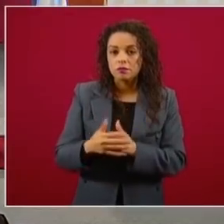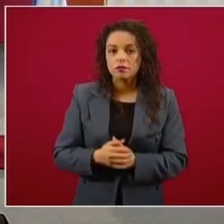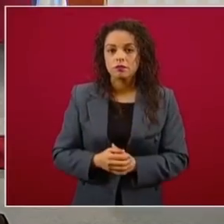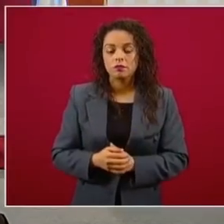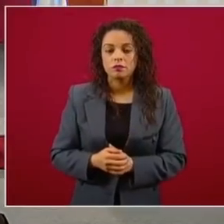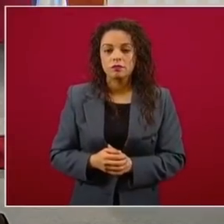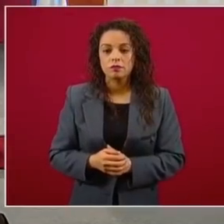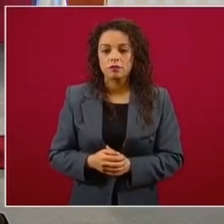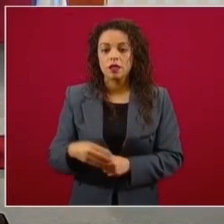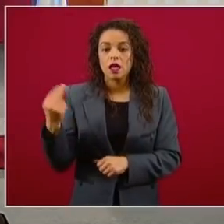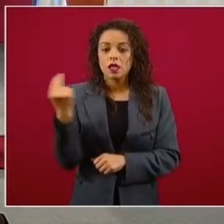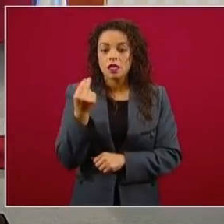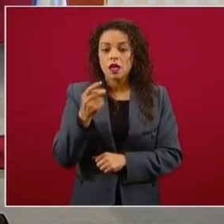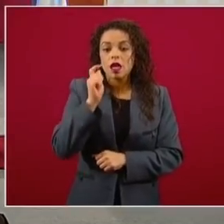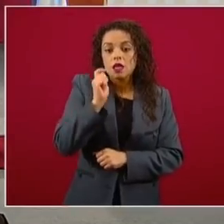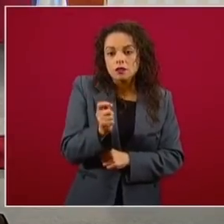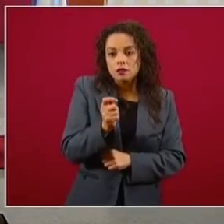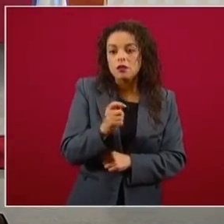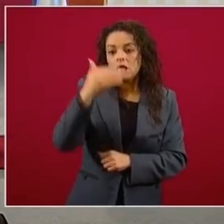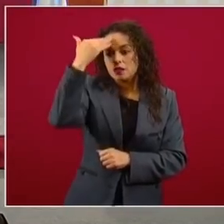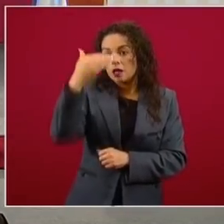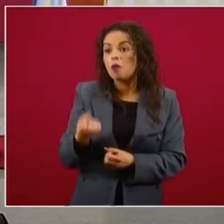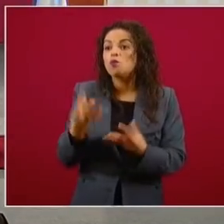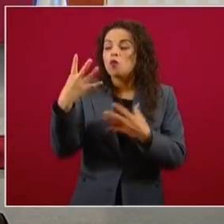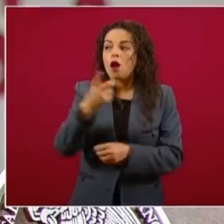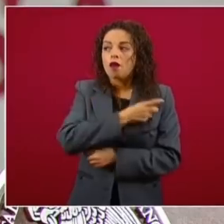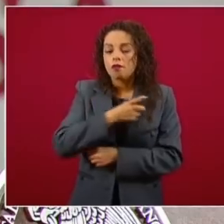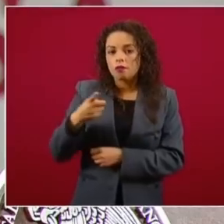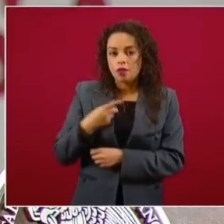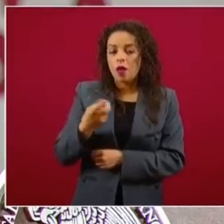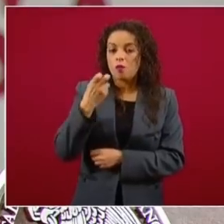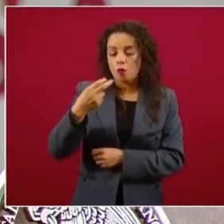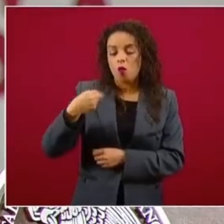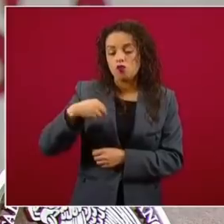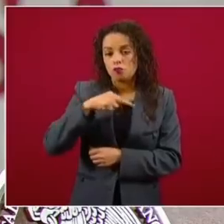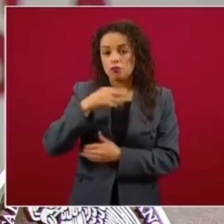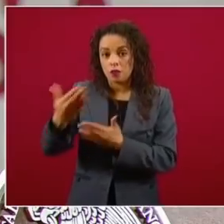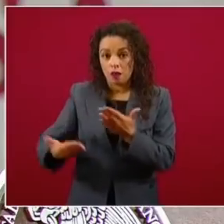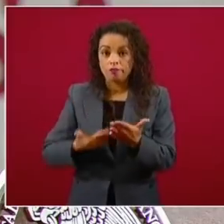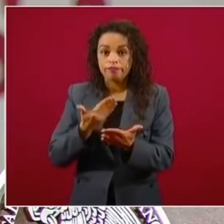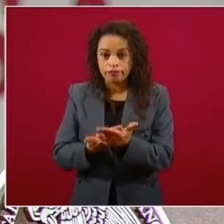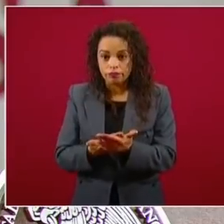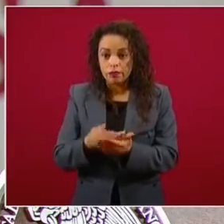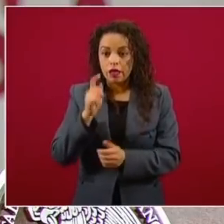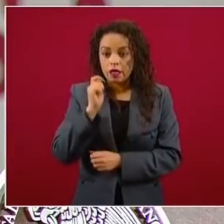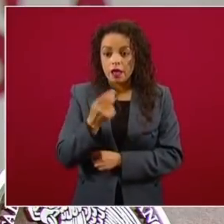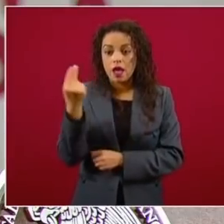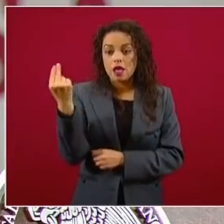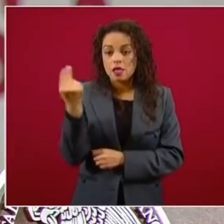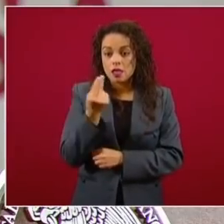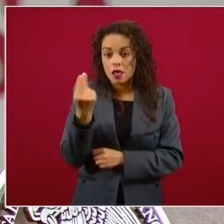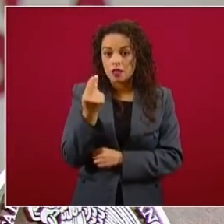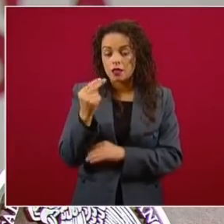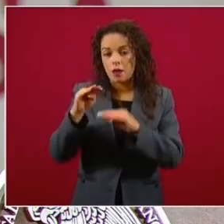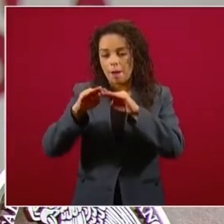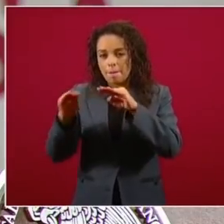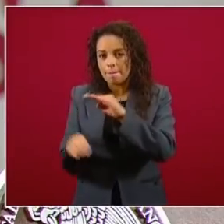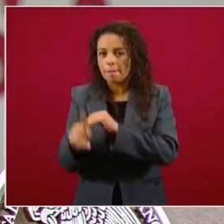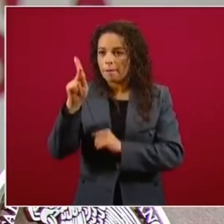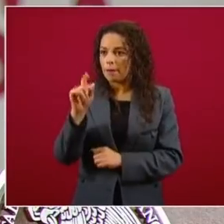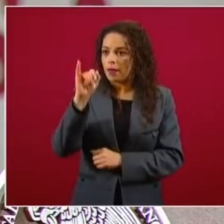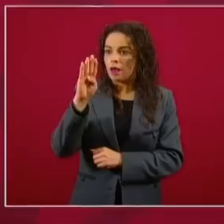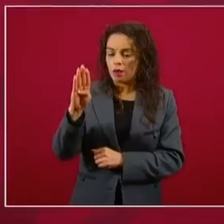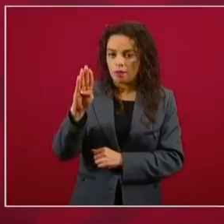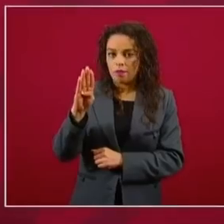ruta sostenible del endeudamiento, y nosotros estamos proponiendo un déficit que va a hacer que baje en un punto del PIB el